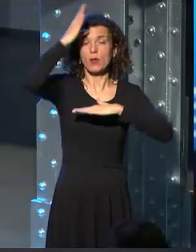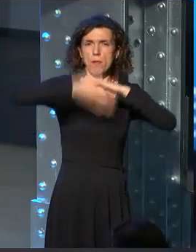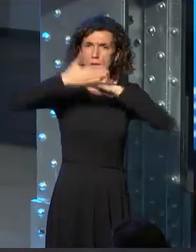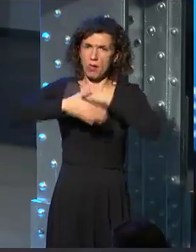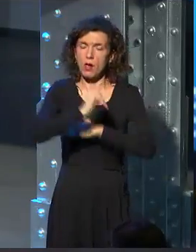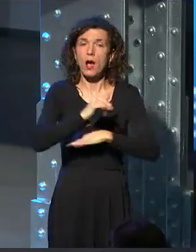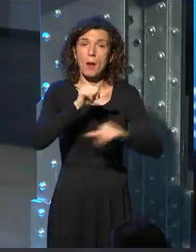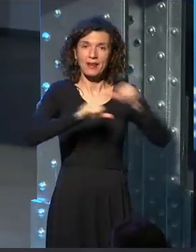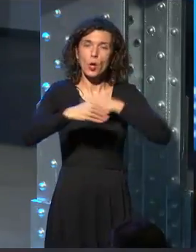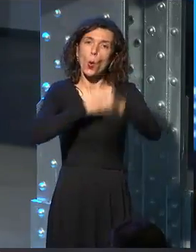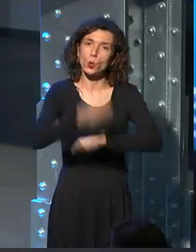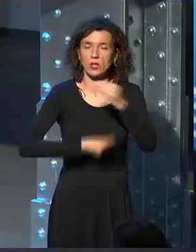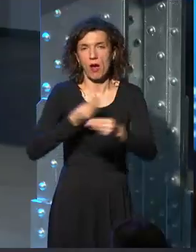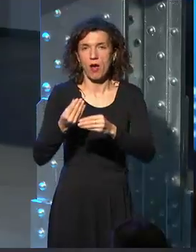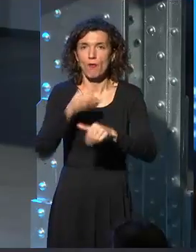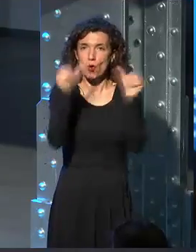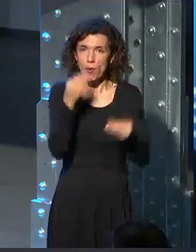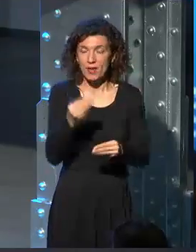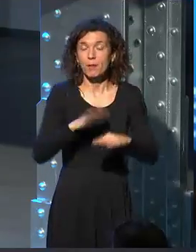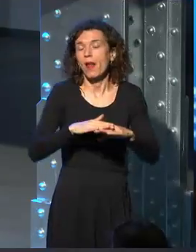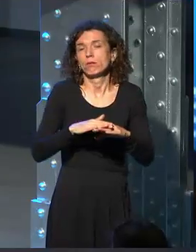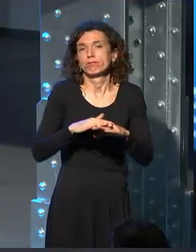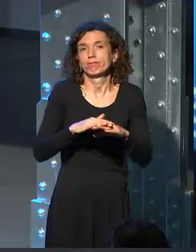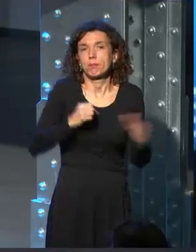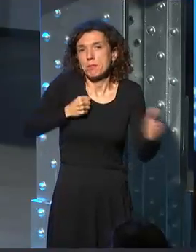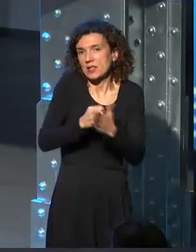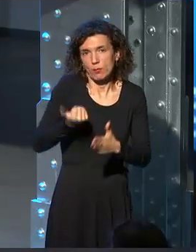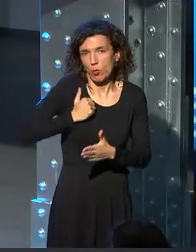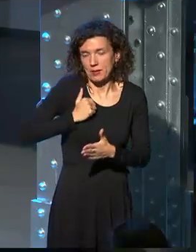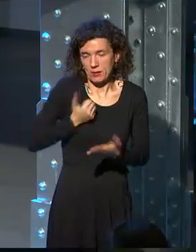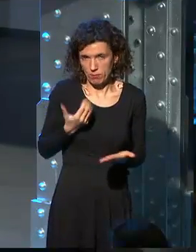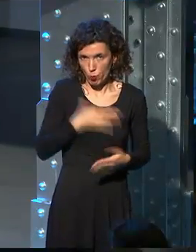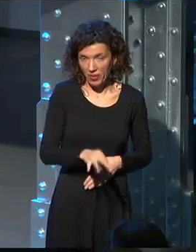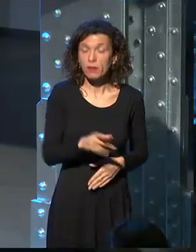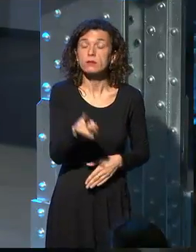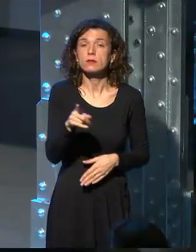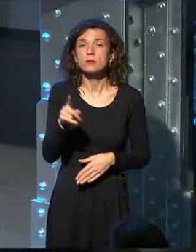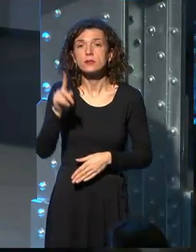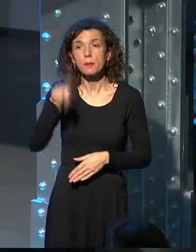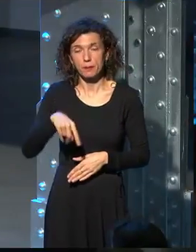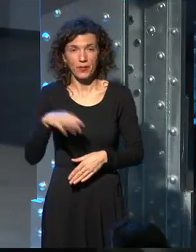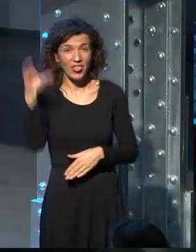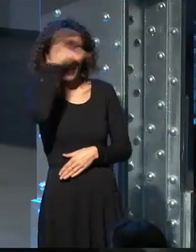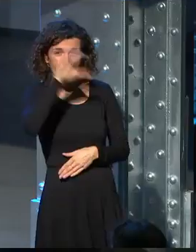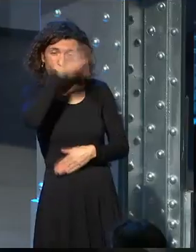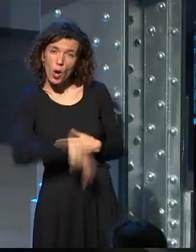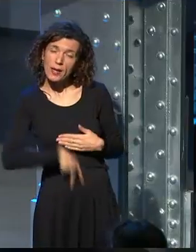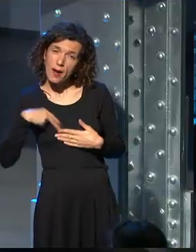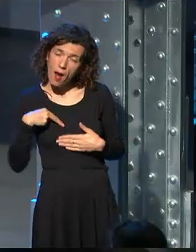pueda utilizar de la mejor manera posible durante el mayor tiempo posible. Y los científicos en